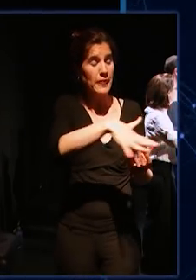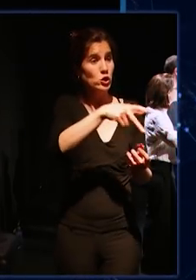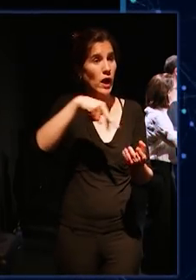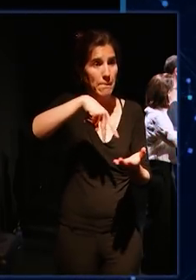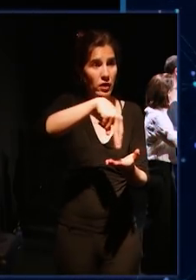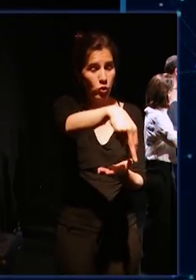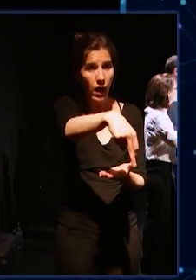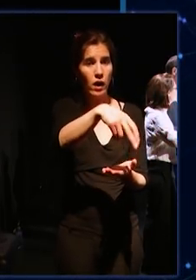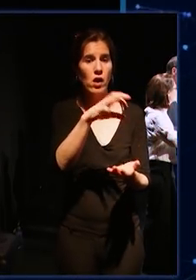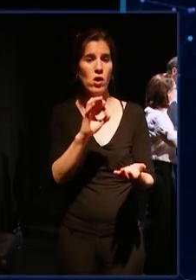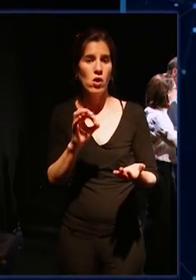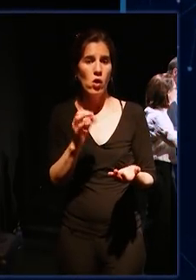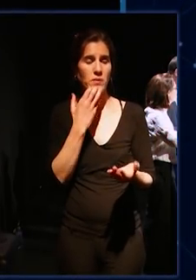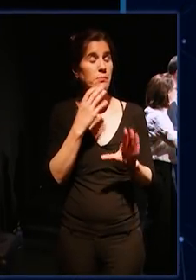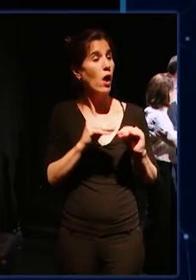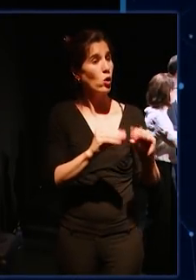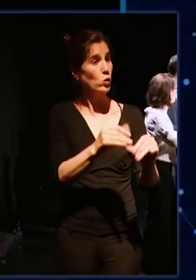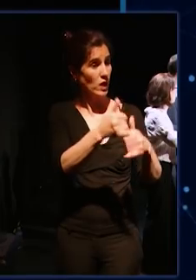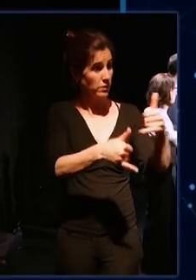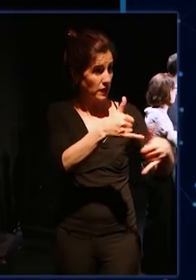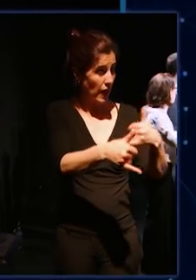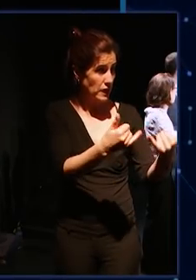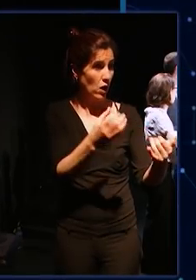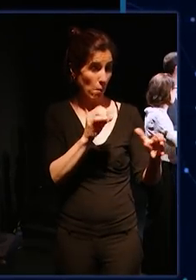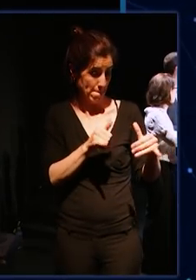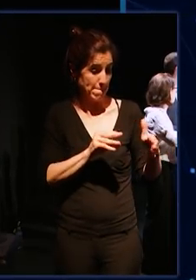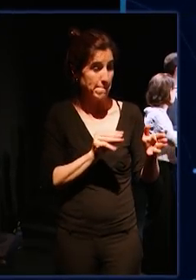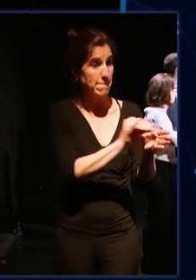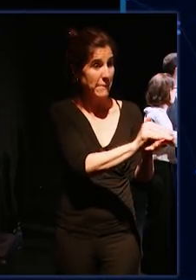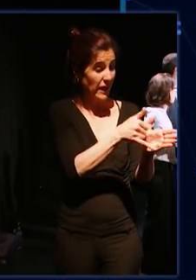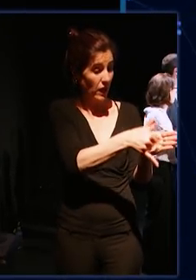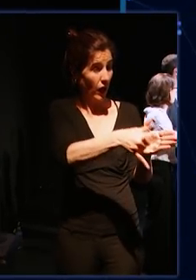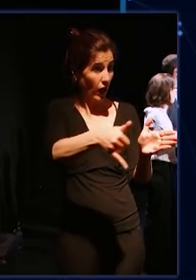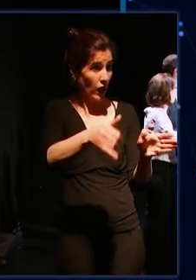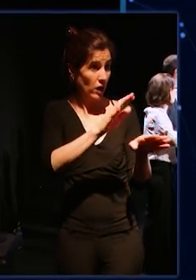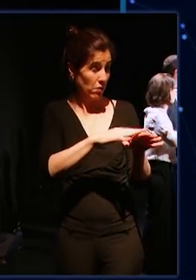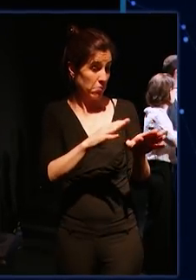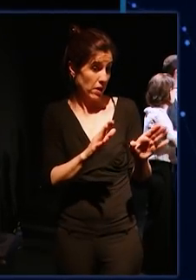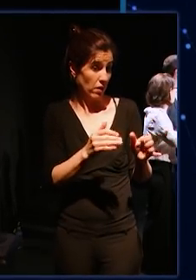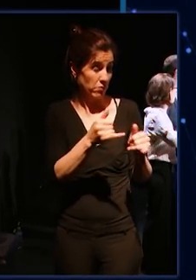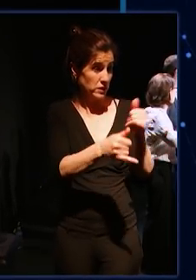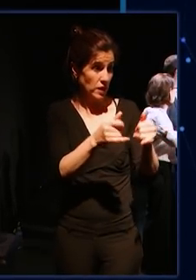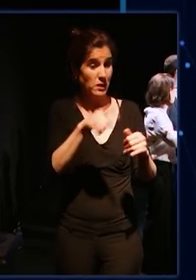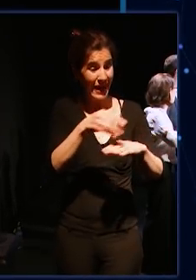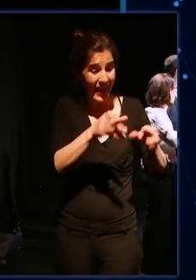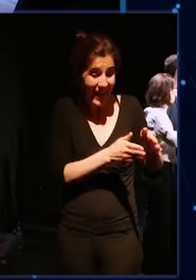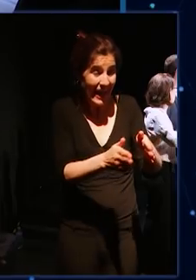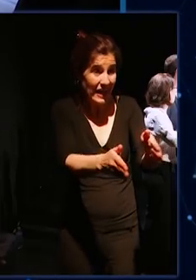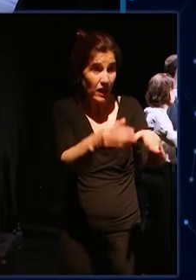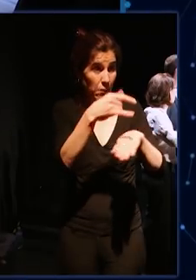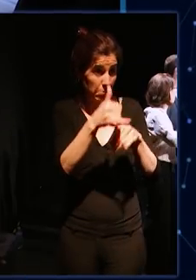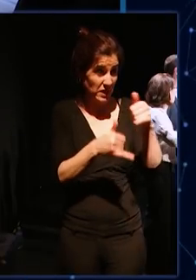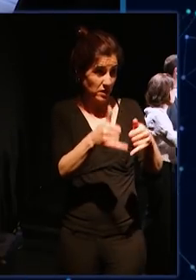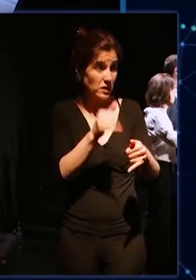peatonales, el uso de la bicicleta, los parkings de bicicletas, los carriles bici, pero también, y eso